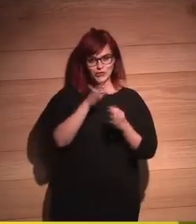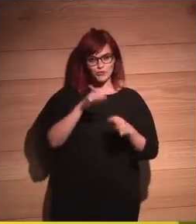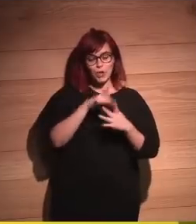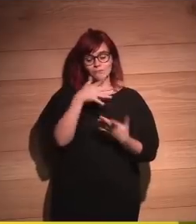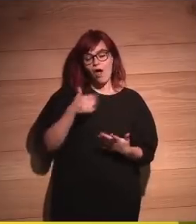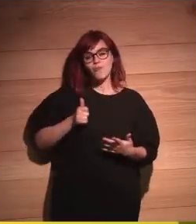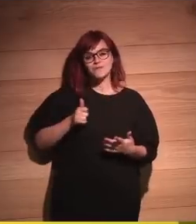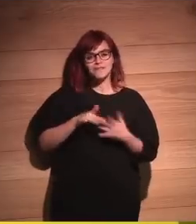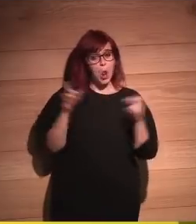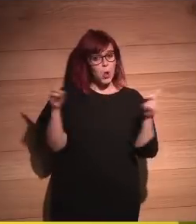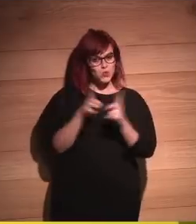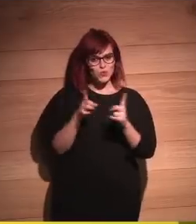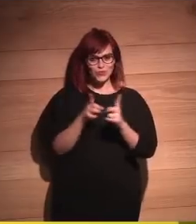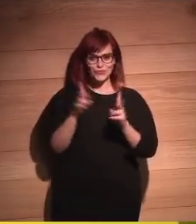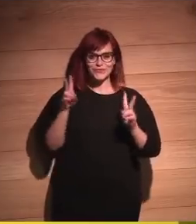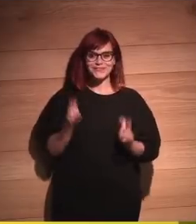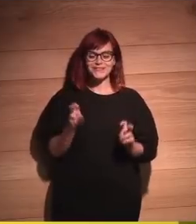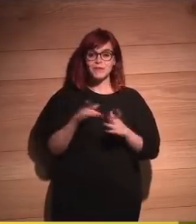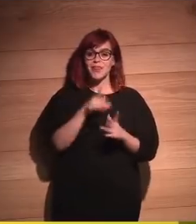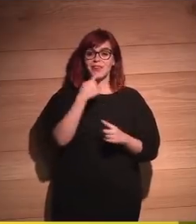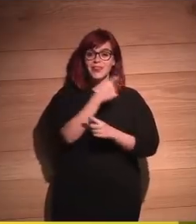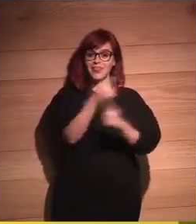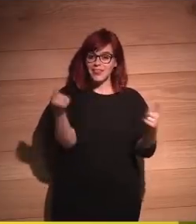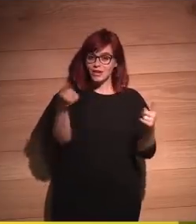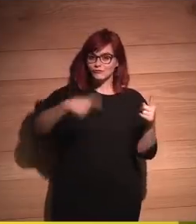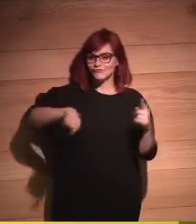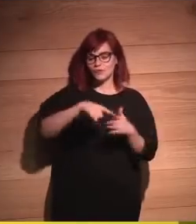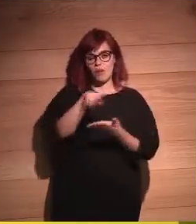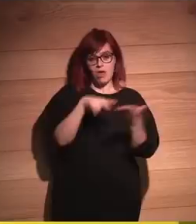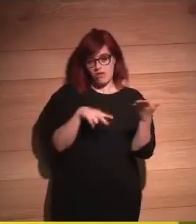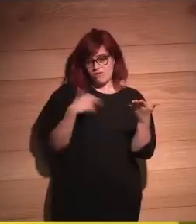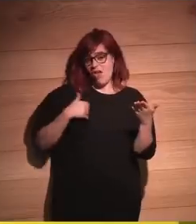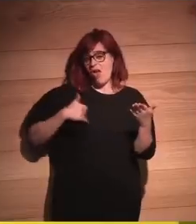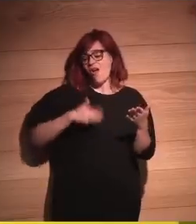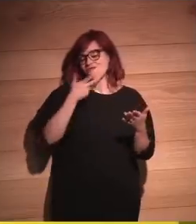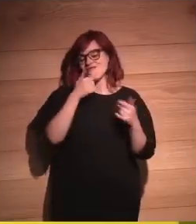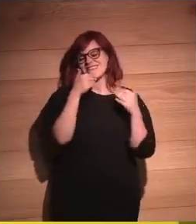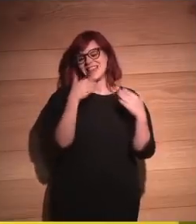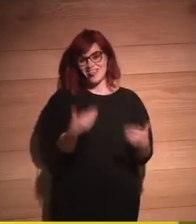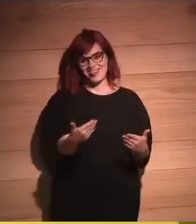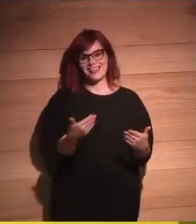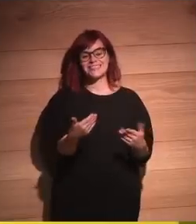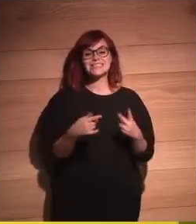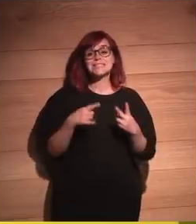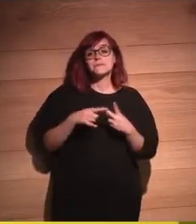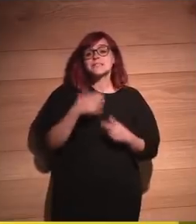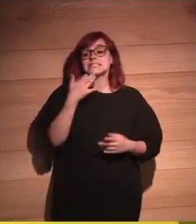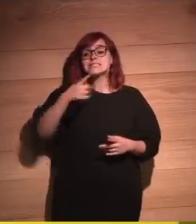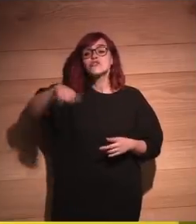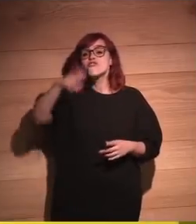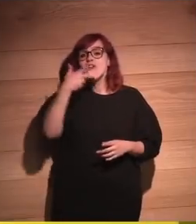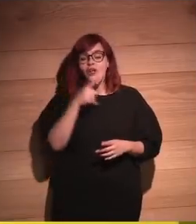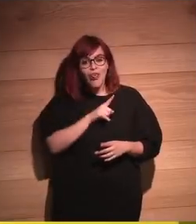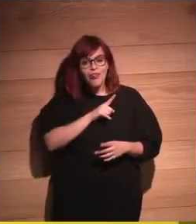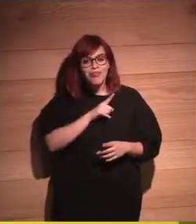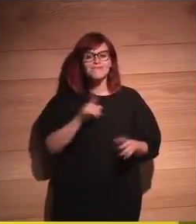muy brevemente para deciros a aquellos que ya nos leéis, pues agradecéroslo, y todos aquellos que no lo